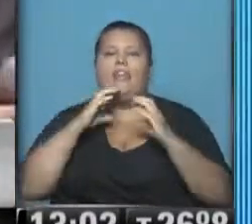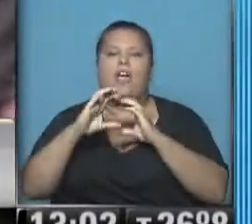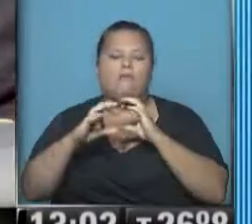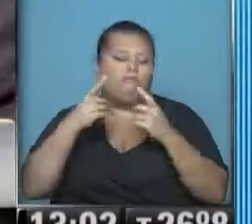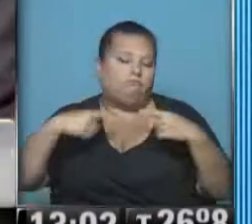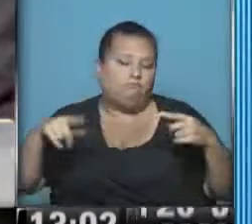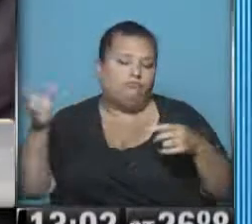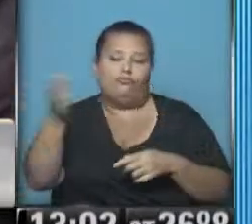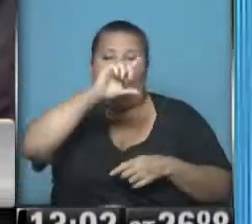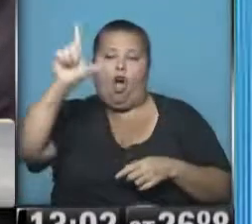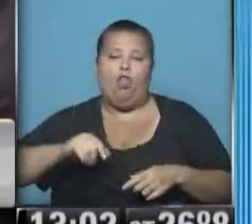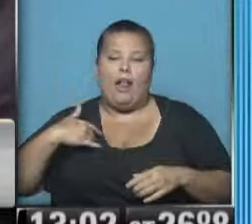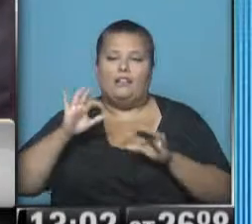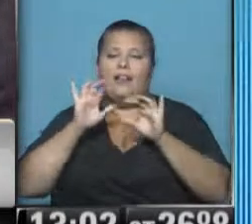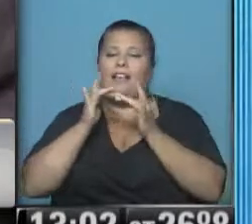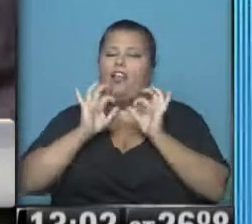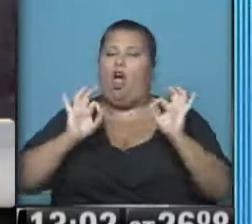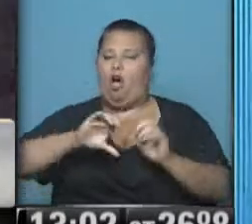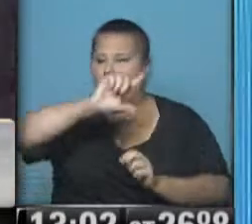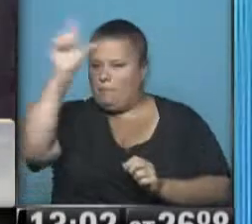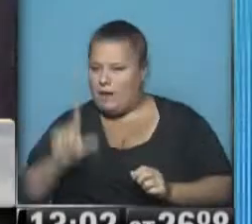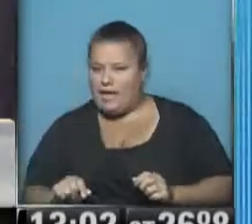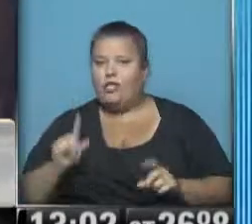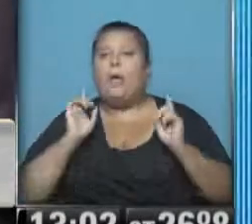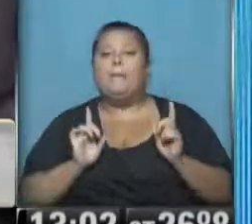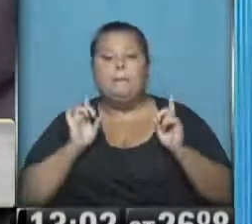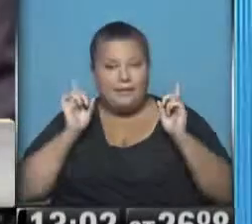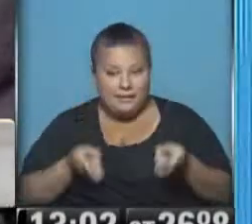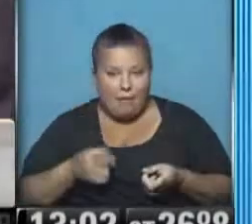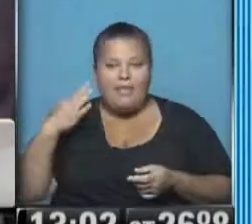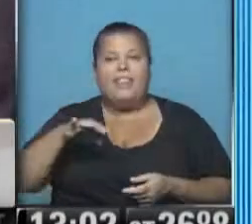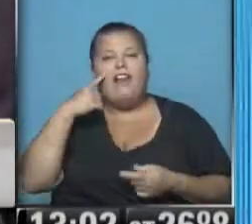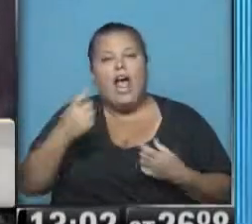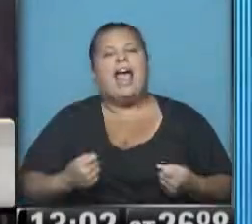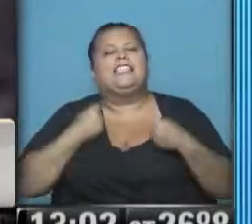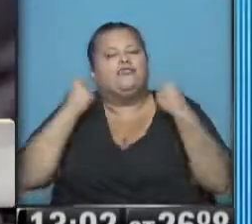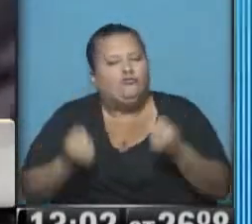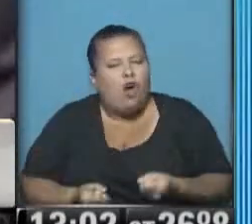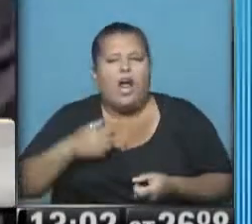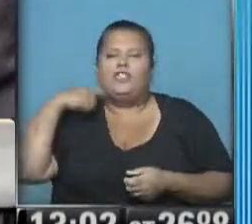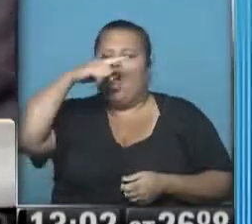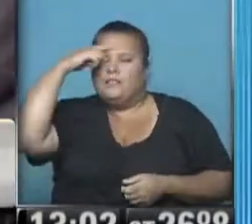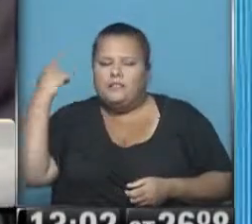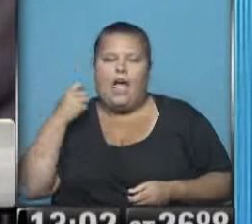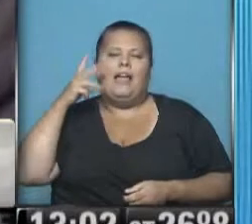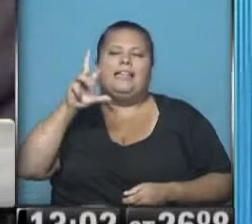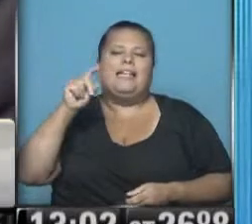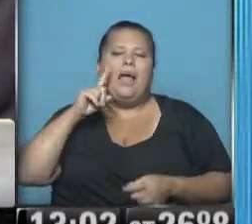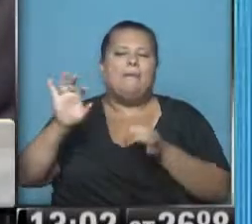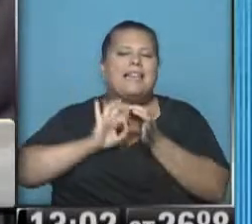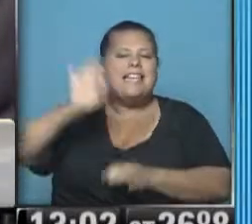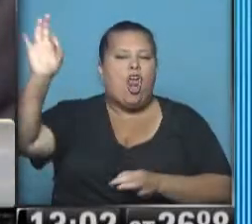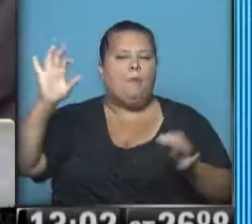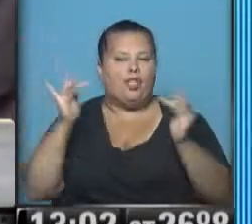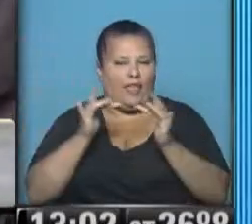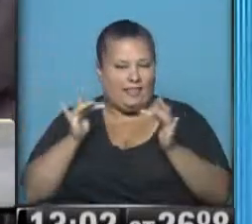de los rincones de nuestra tierra. Pero eso significa también reconocer el esfuerzo inconmensurable del Estado con 30.000 kilómetros de fibra